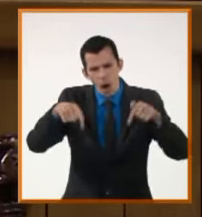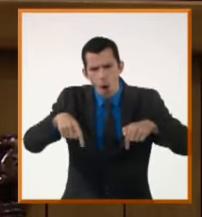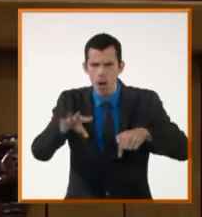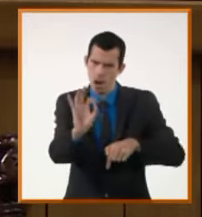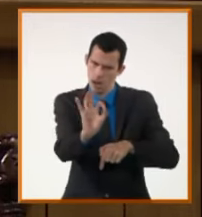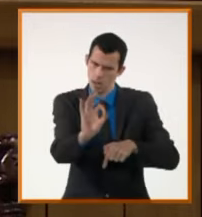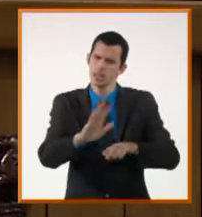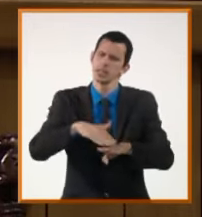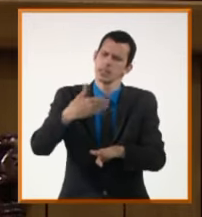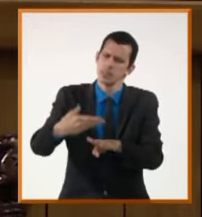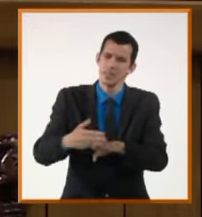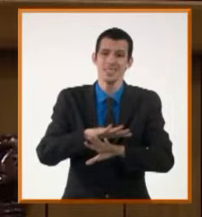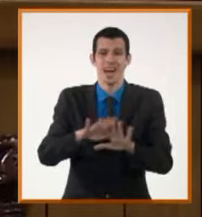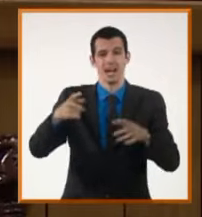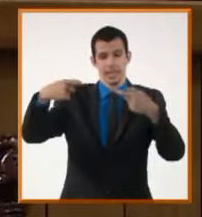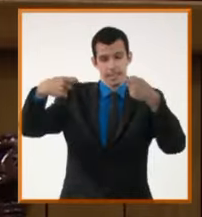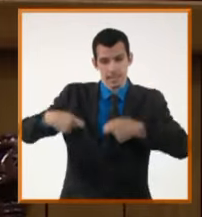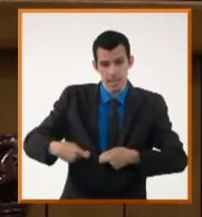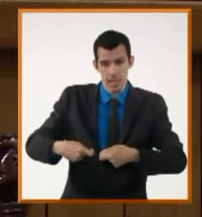dijo Alejandro,